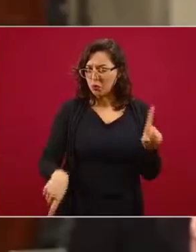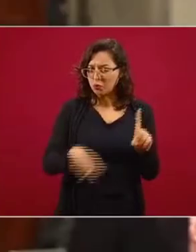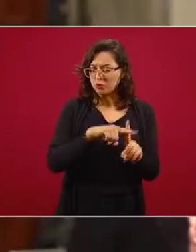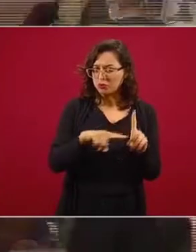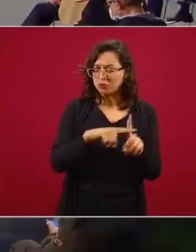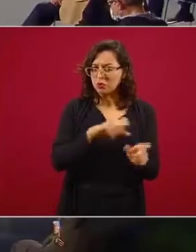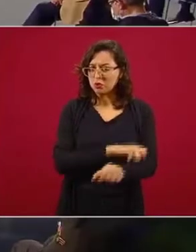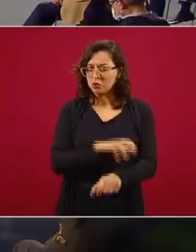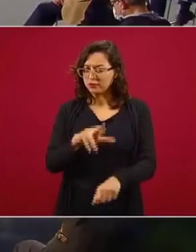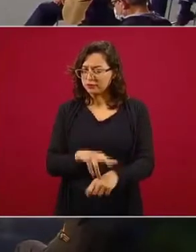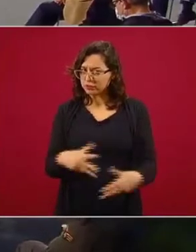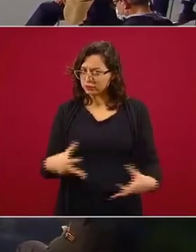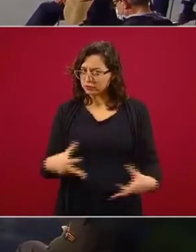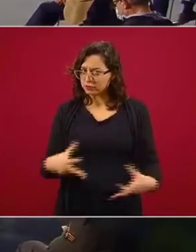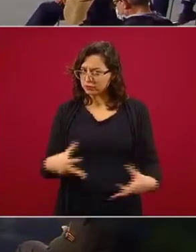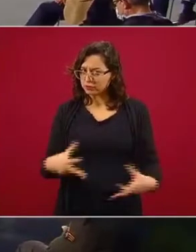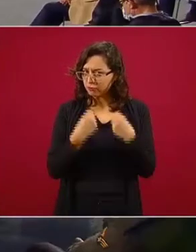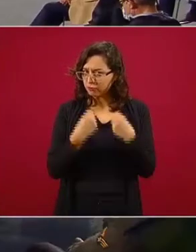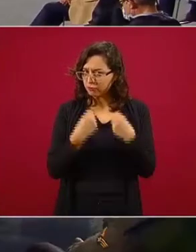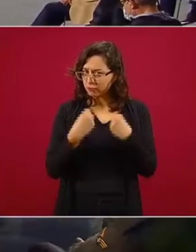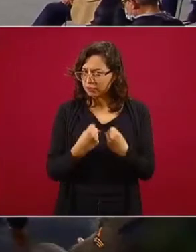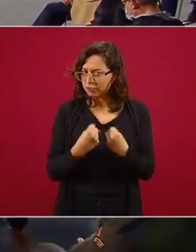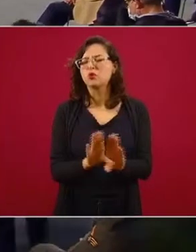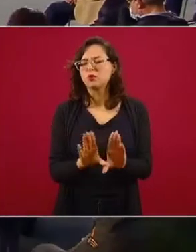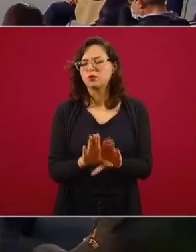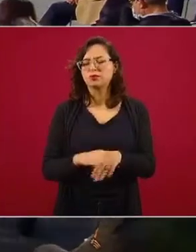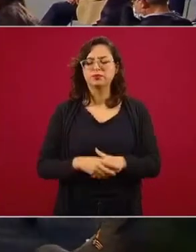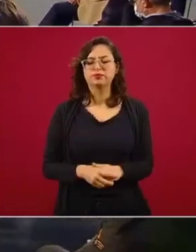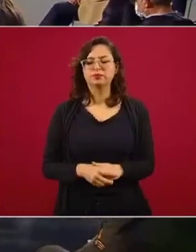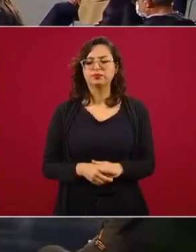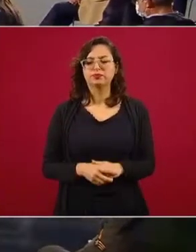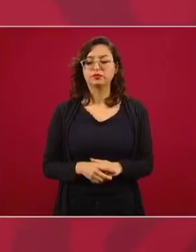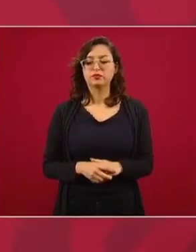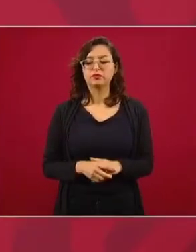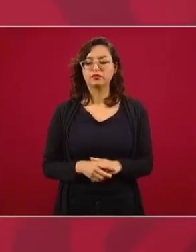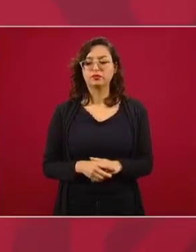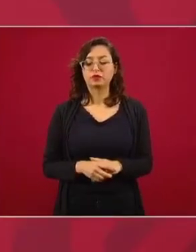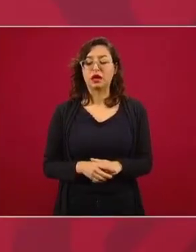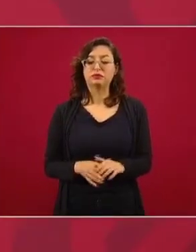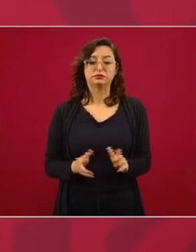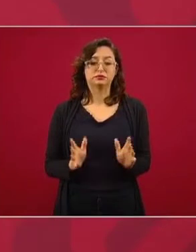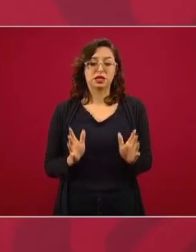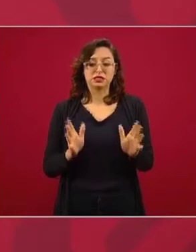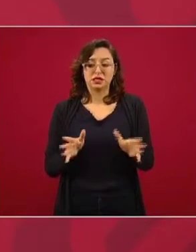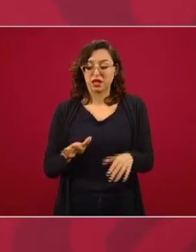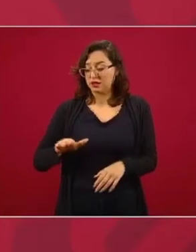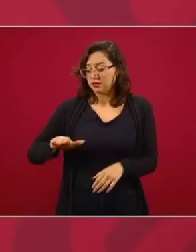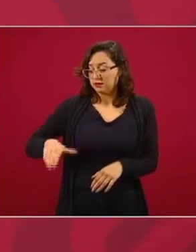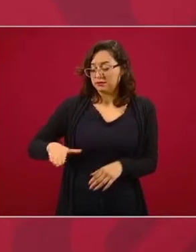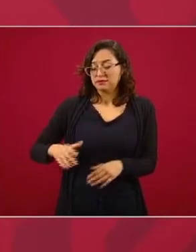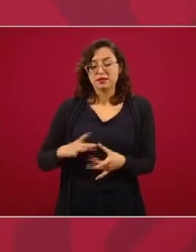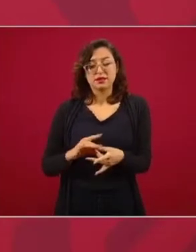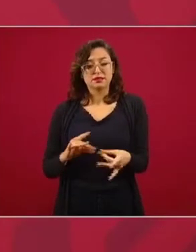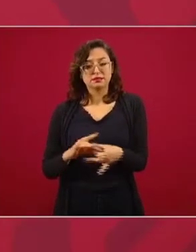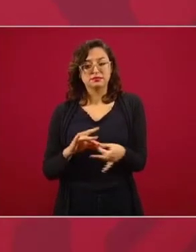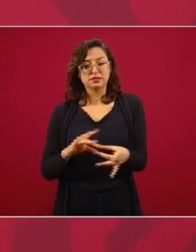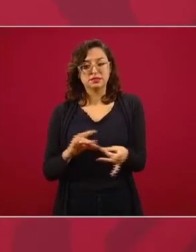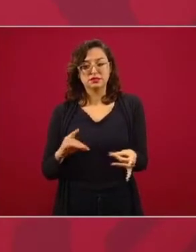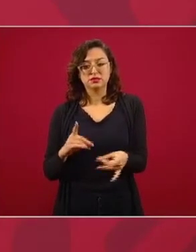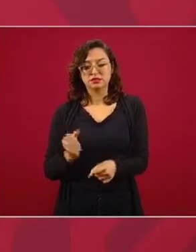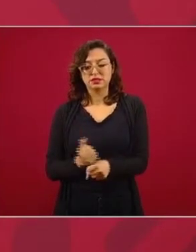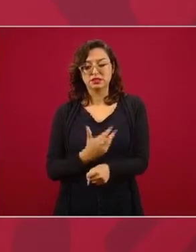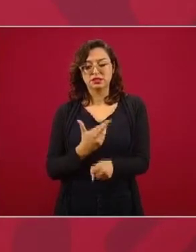pregunta. Bueno, pues lo que comentó aquí el licenciado Marcelo Ebrard, secretario de Relaciones